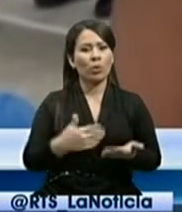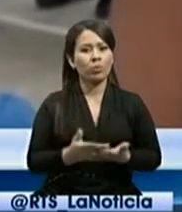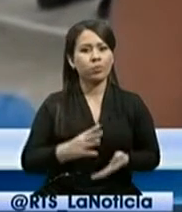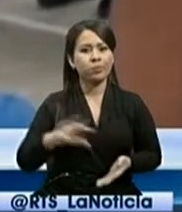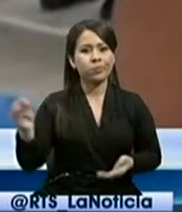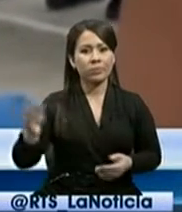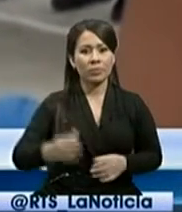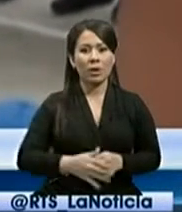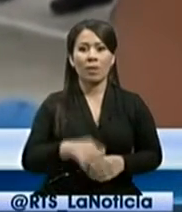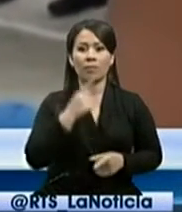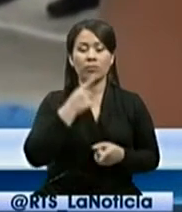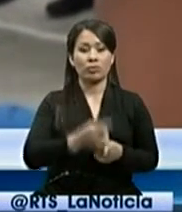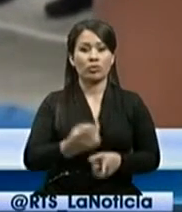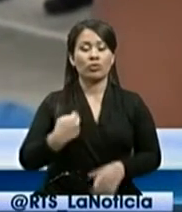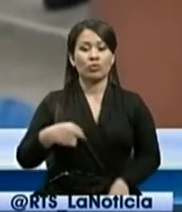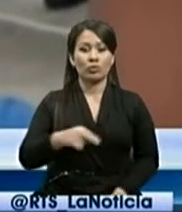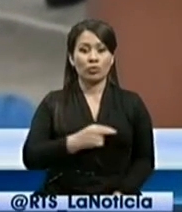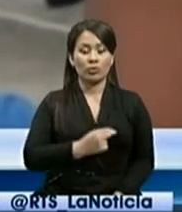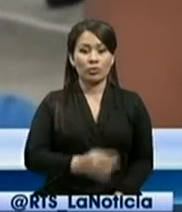Y por eso nosotros tenemos que...